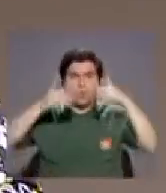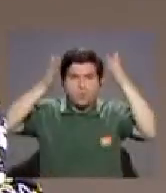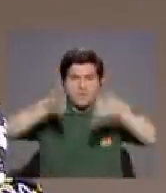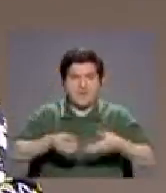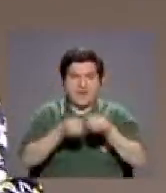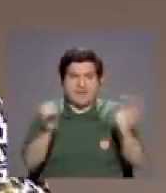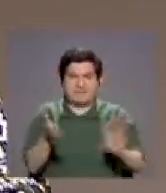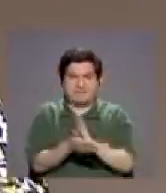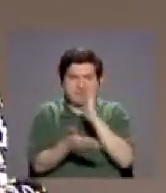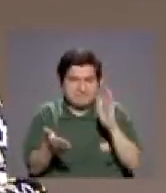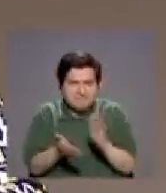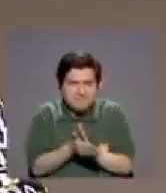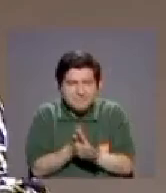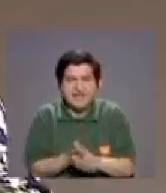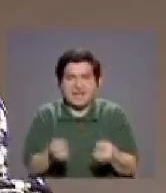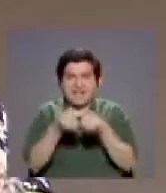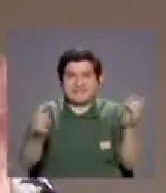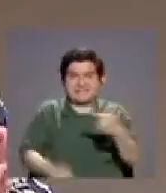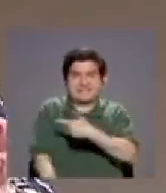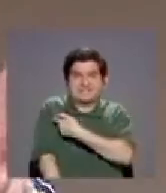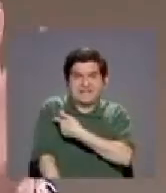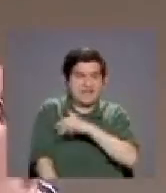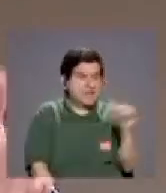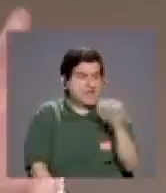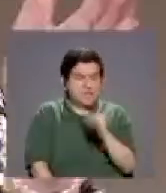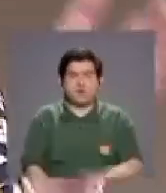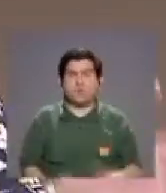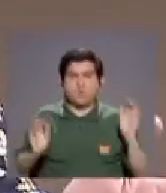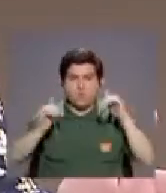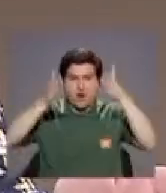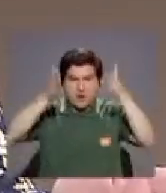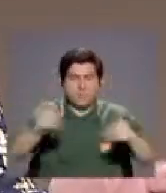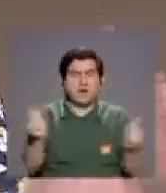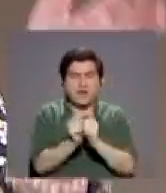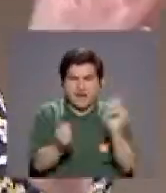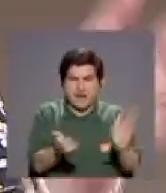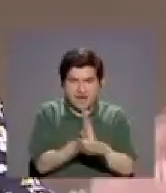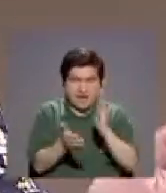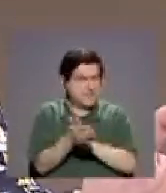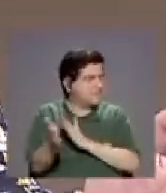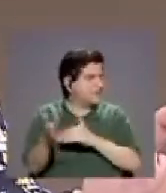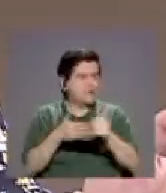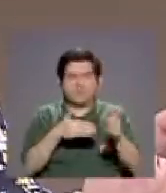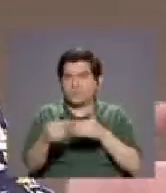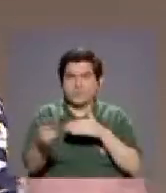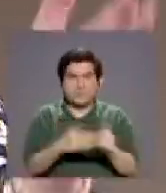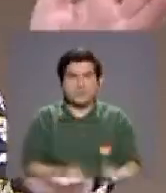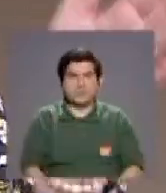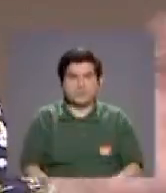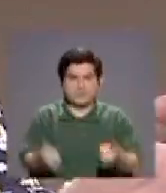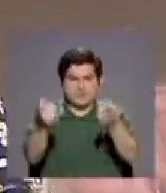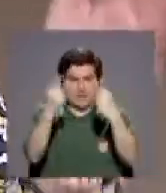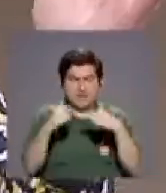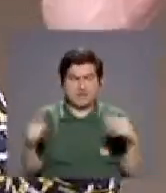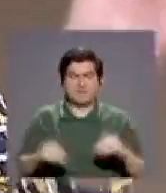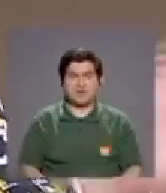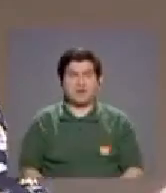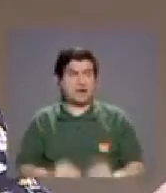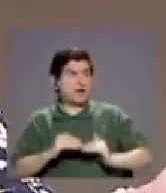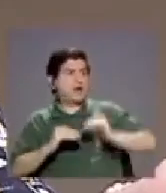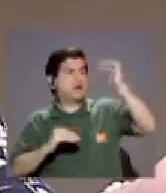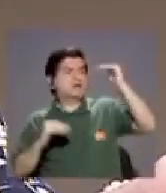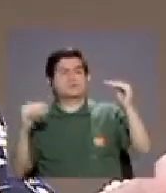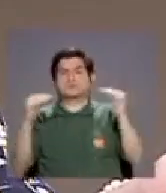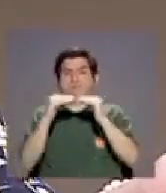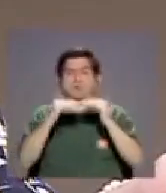indocumentado sin vacunas es exactamente igual que un migrante documentado, aunque venga a ocupar en el país el puesto más grande de